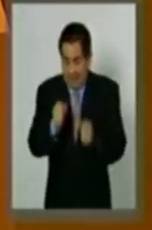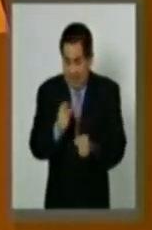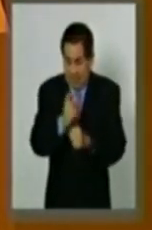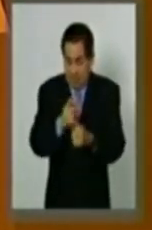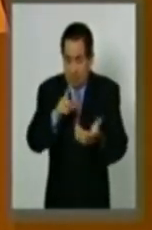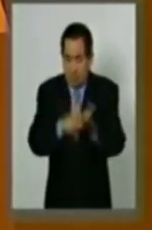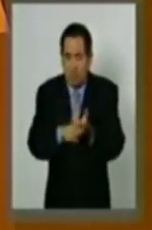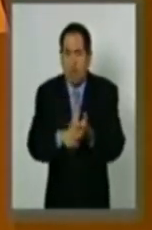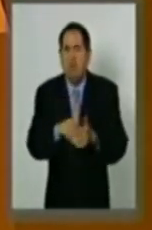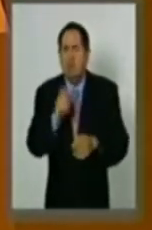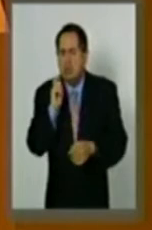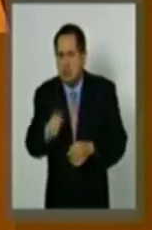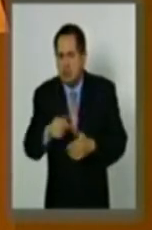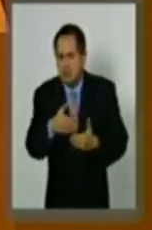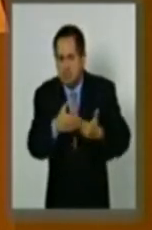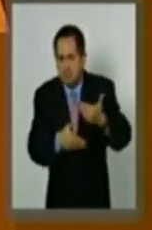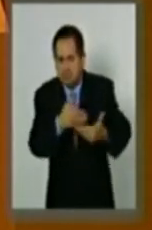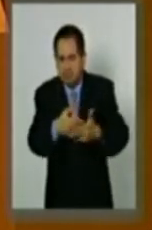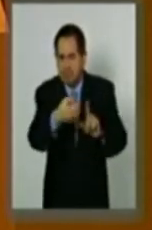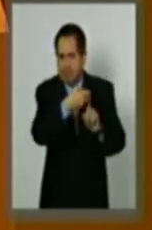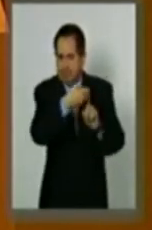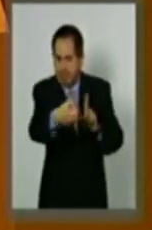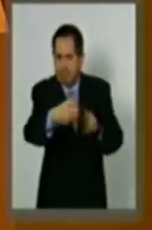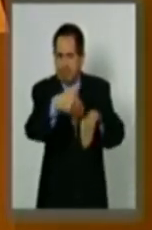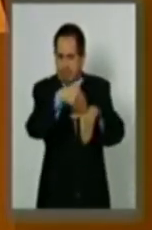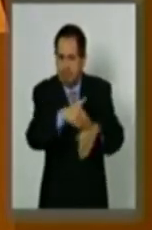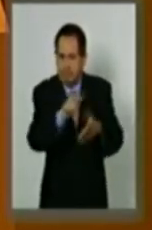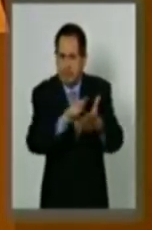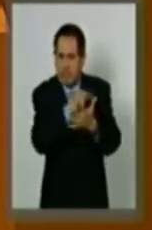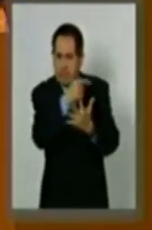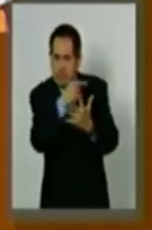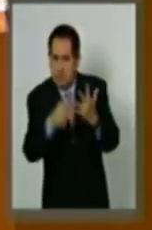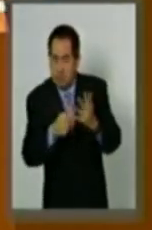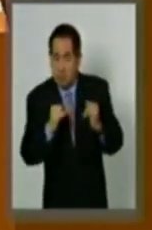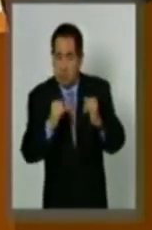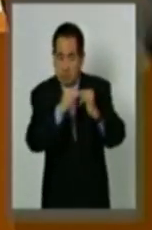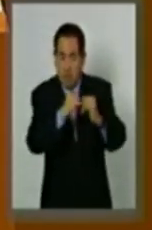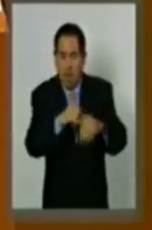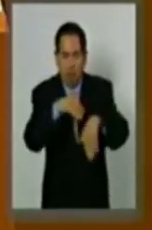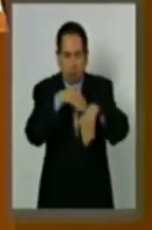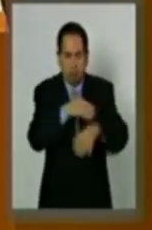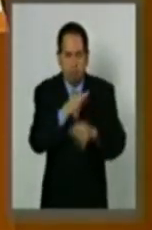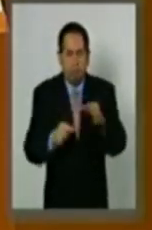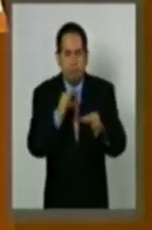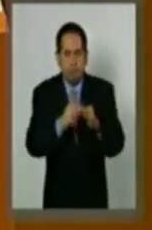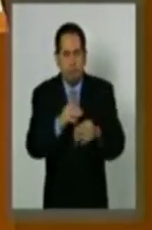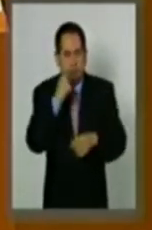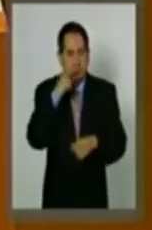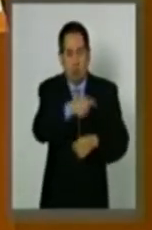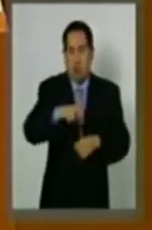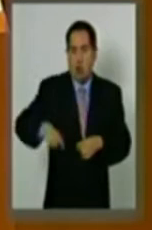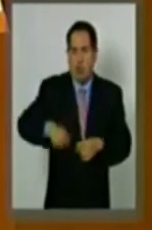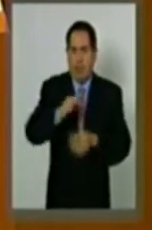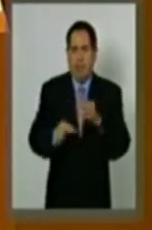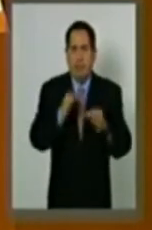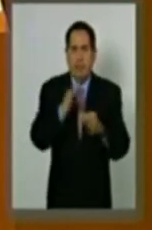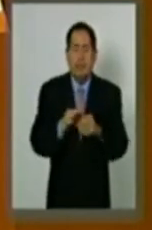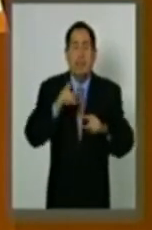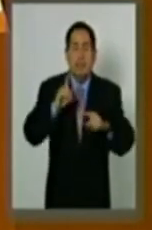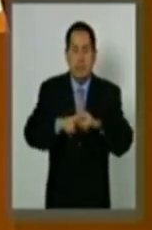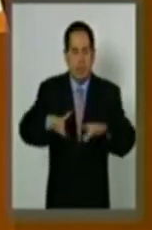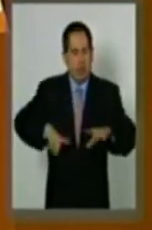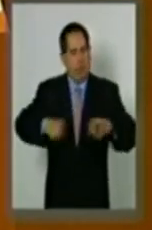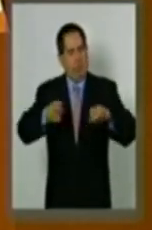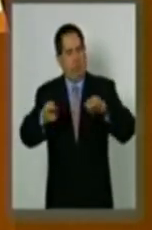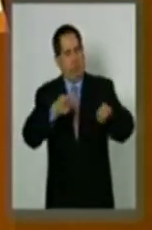y continuidad de los órdenes de gobierno y de las instituciones que procura un Estado de Derecho y de